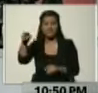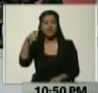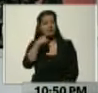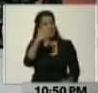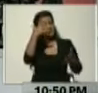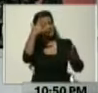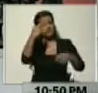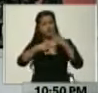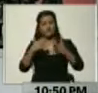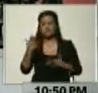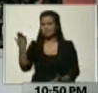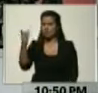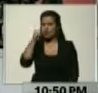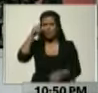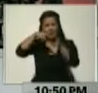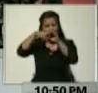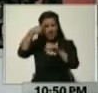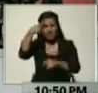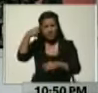Rajoy.